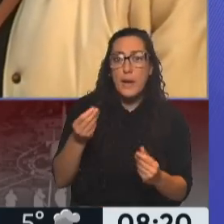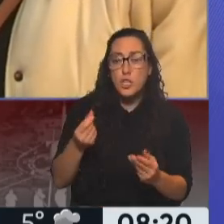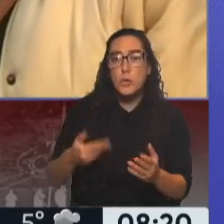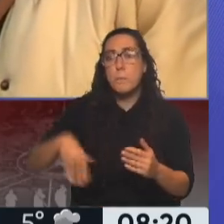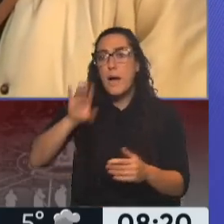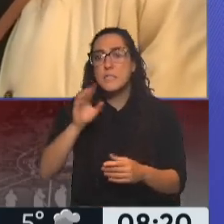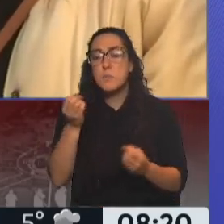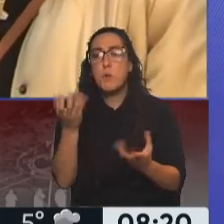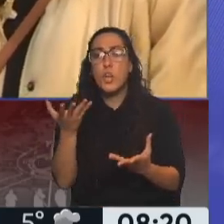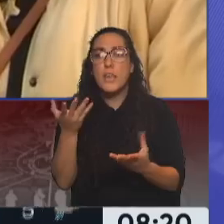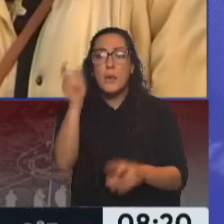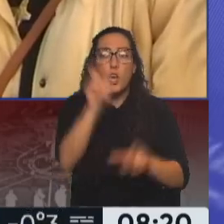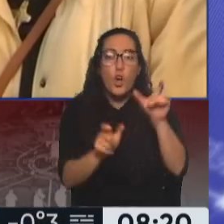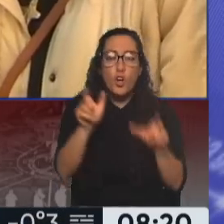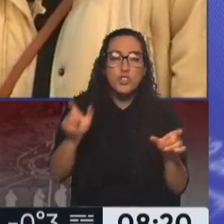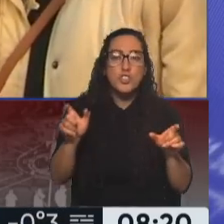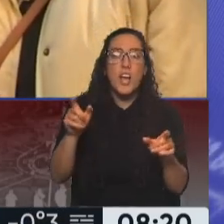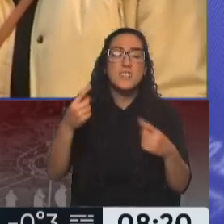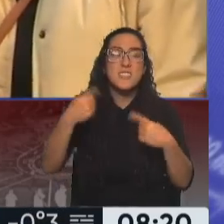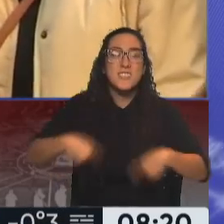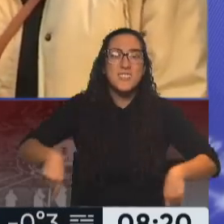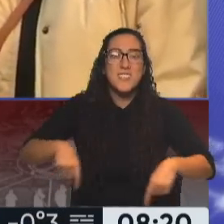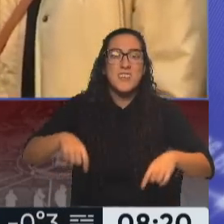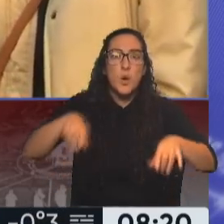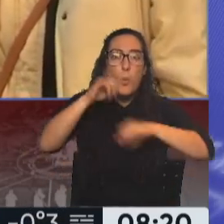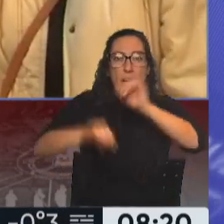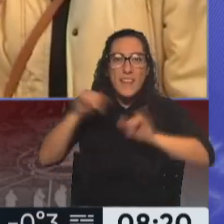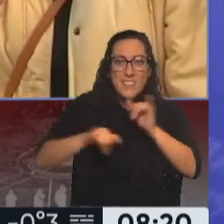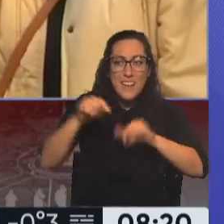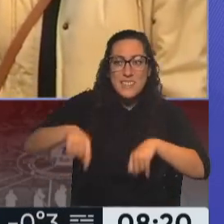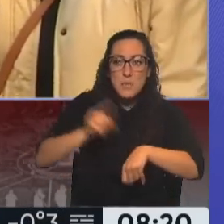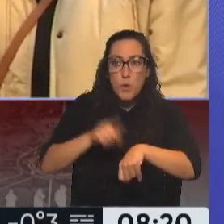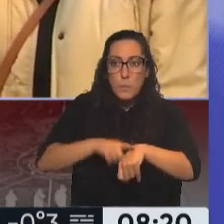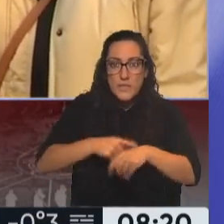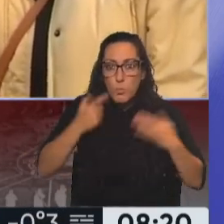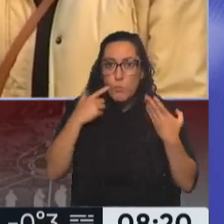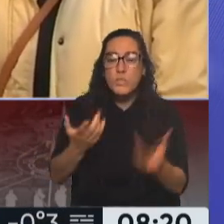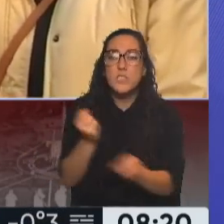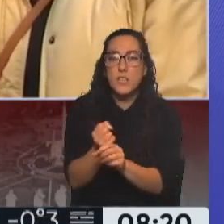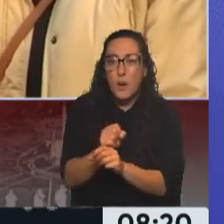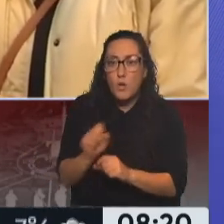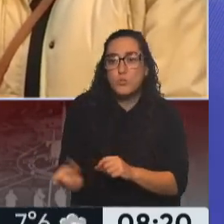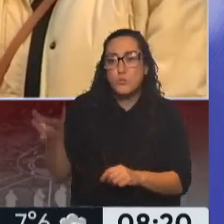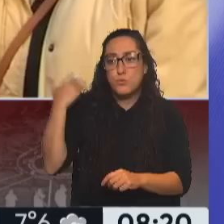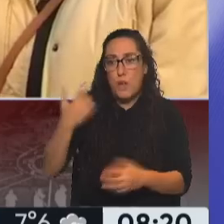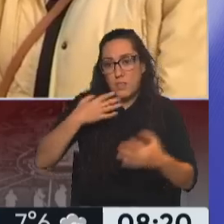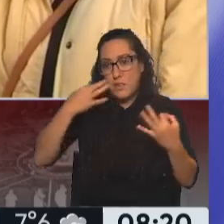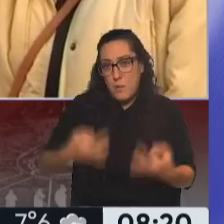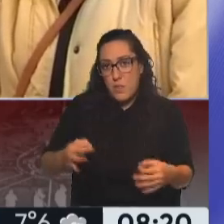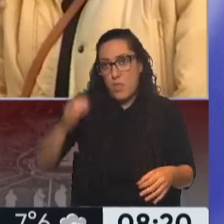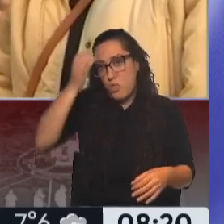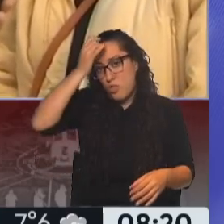porque están dando a conocer muchísimas cosas, o están poniendo ahora de manifiesto muchísimas cosas que el Papa hizo durante 12